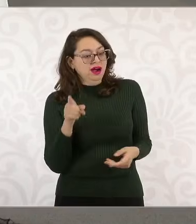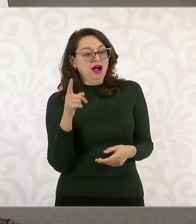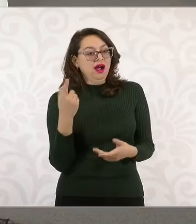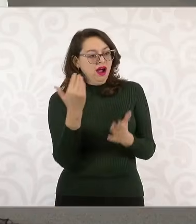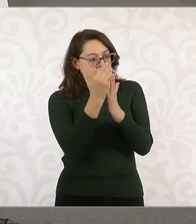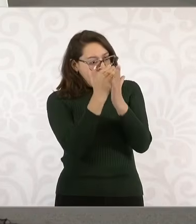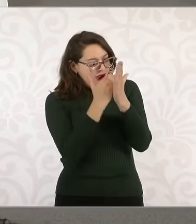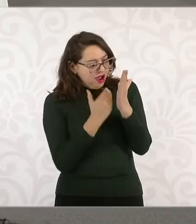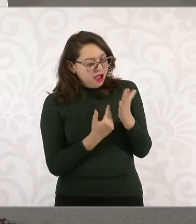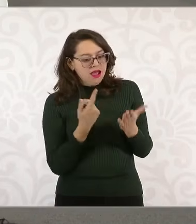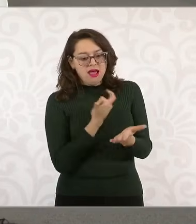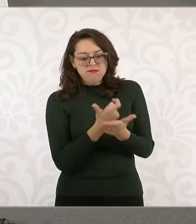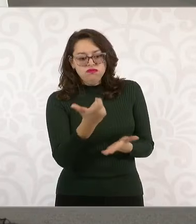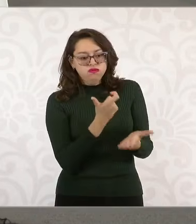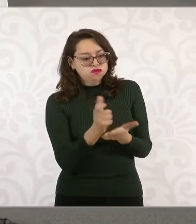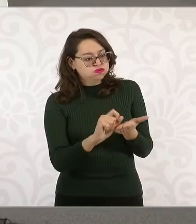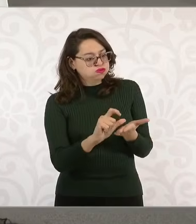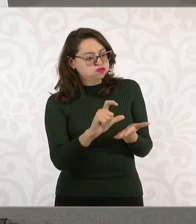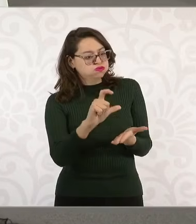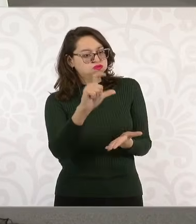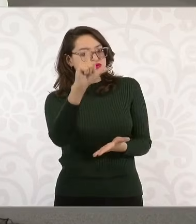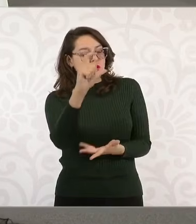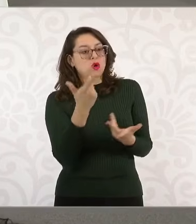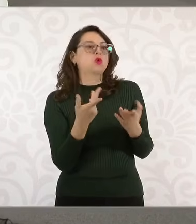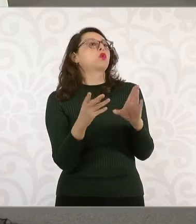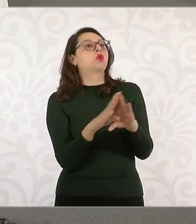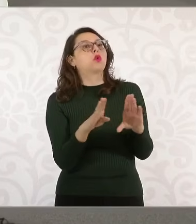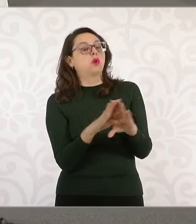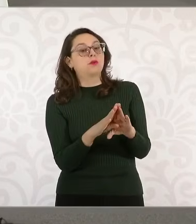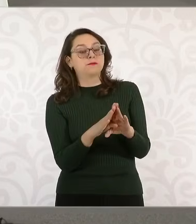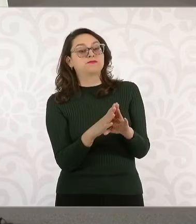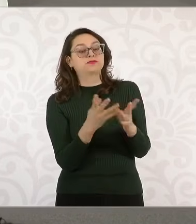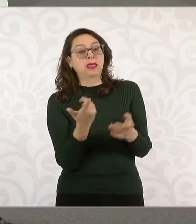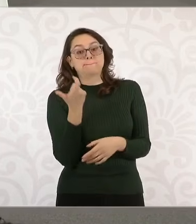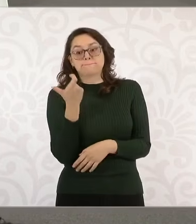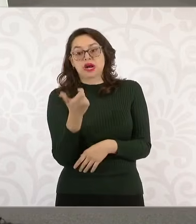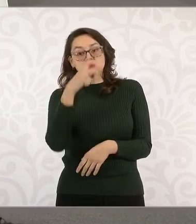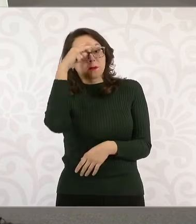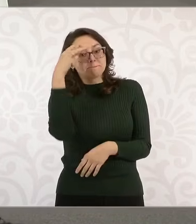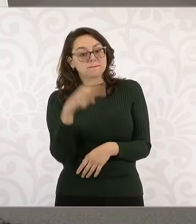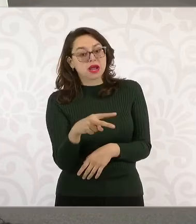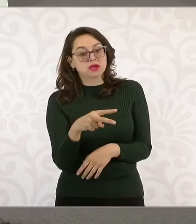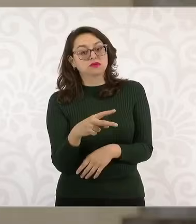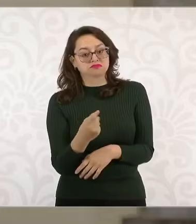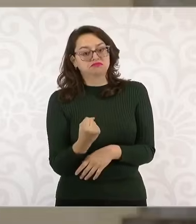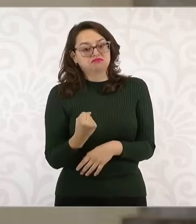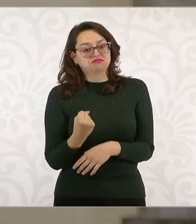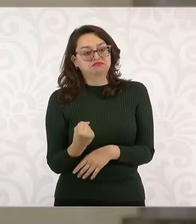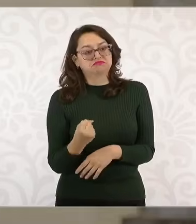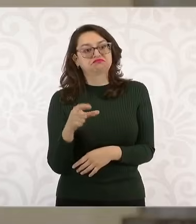pública y sobre todo con el valor que tiene en estos momentos el peso mexicano, rondando, según la última vez que